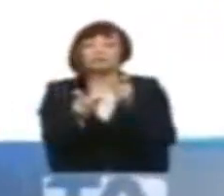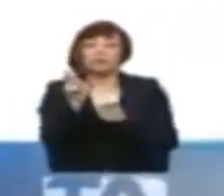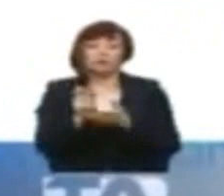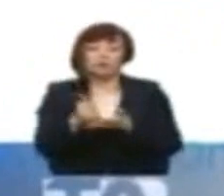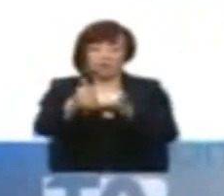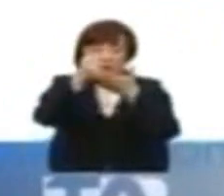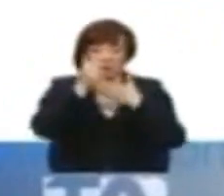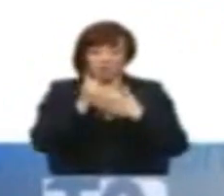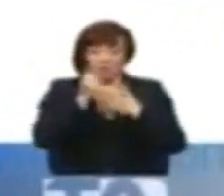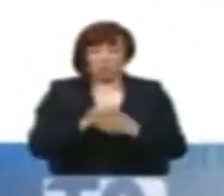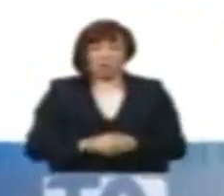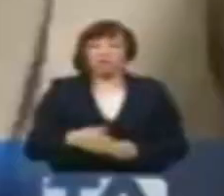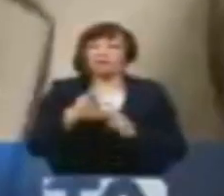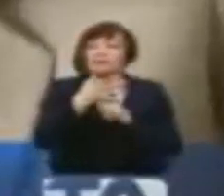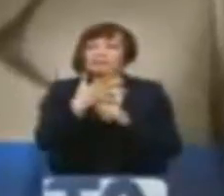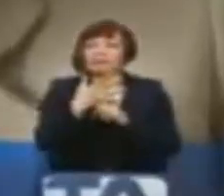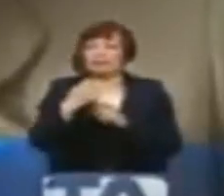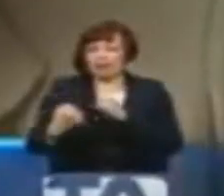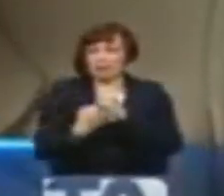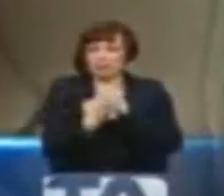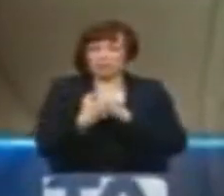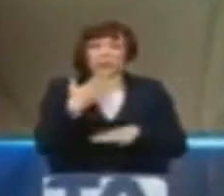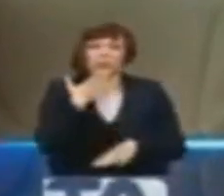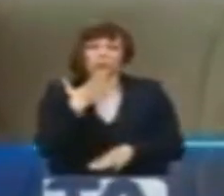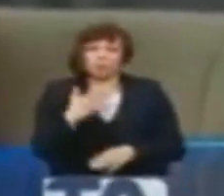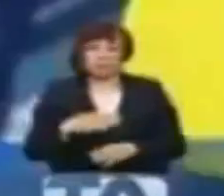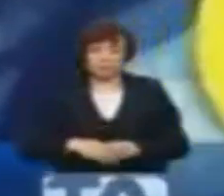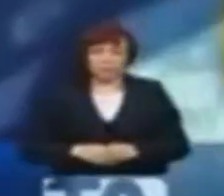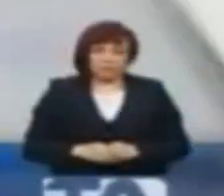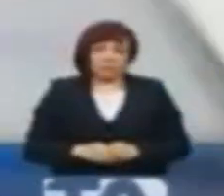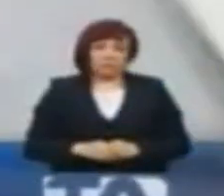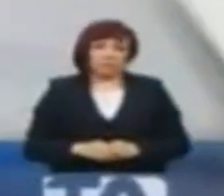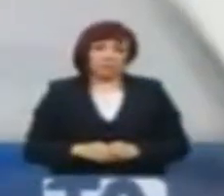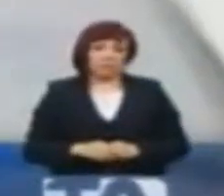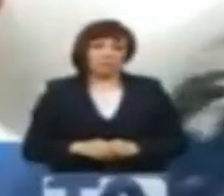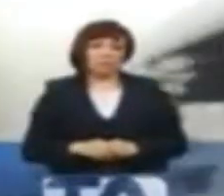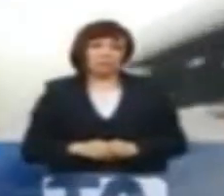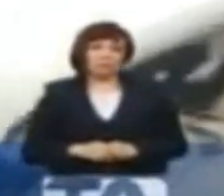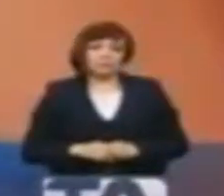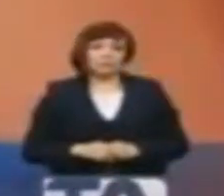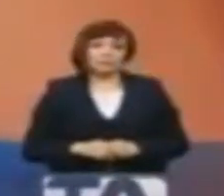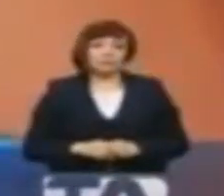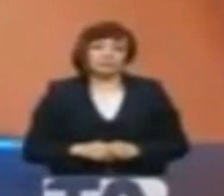redes sociales durante la presidencia de Patricio Vaca Mancheno.